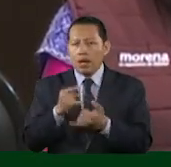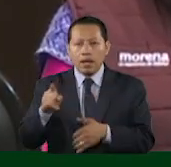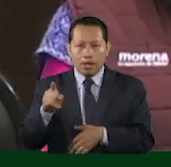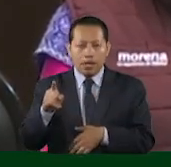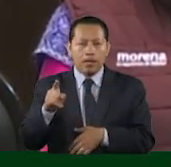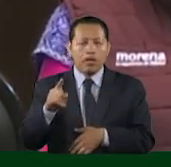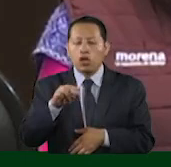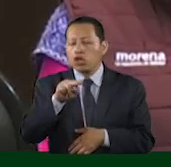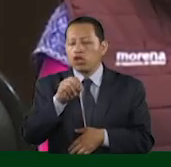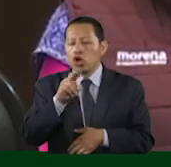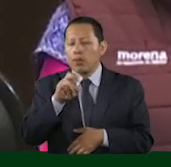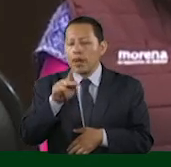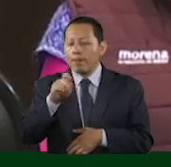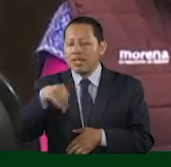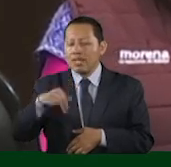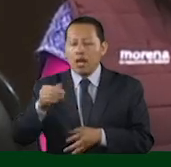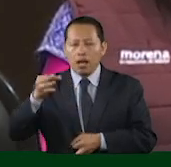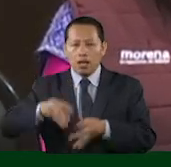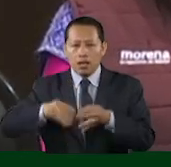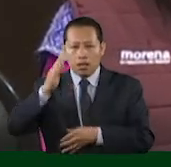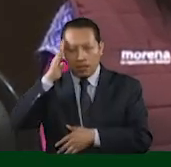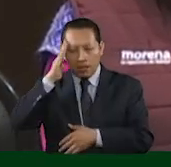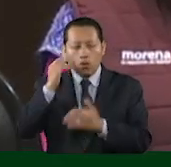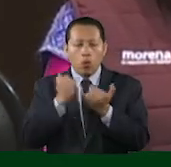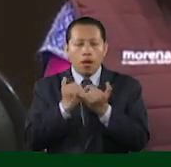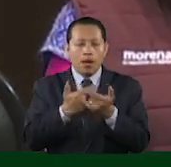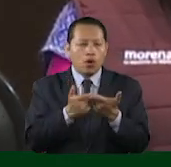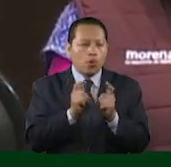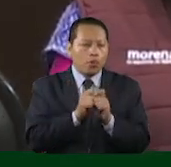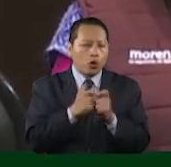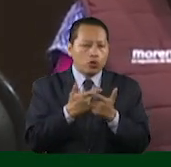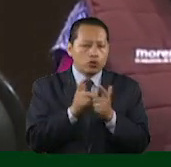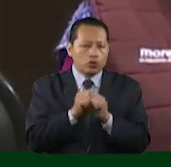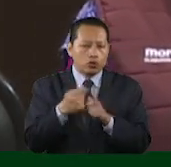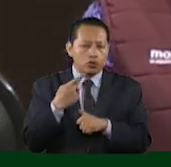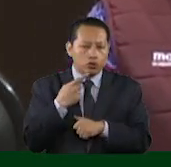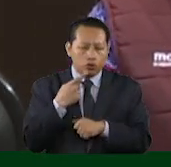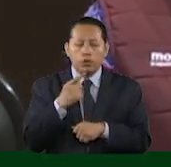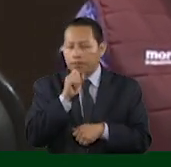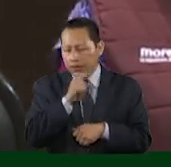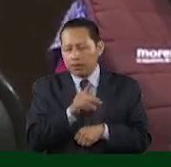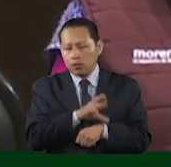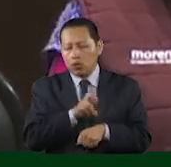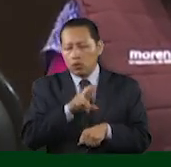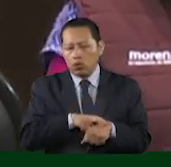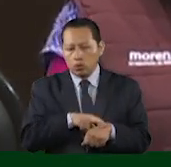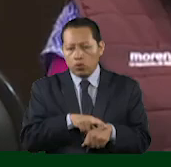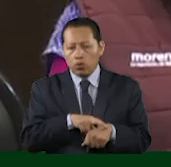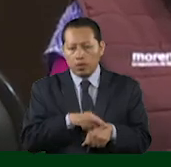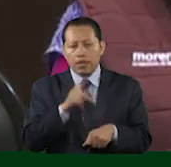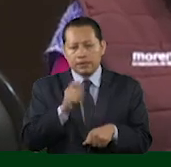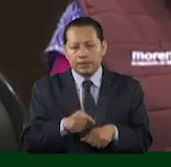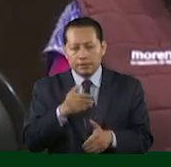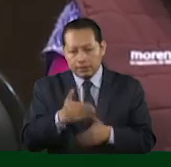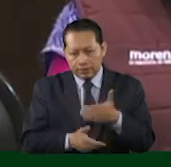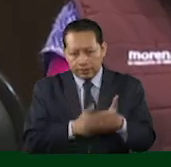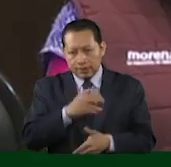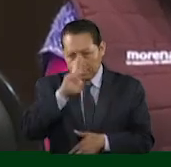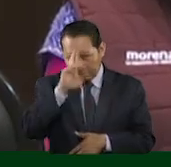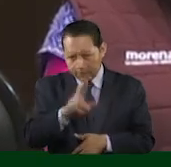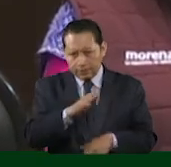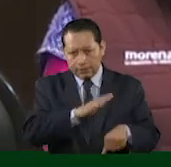y la voluntad política de los grupos parlamentarios a través de sus coordinadores. Respetuosamente les